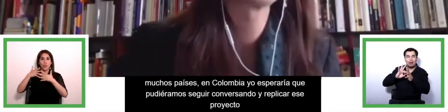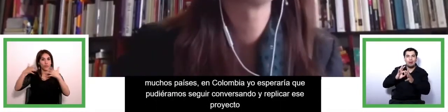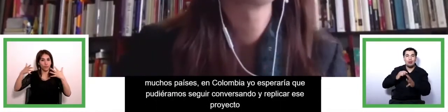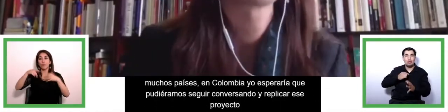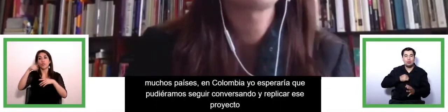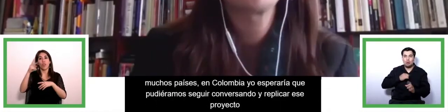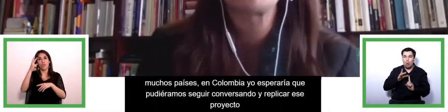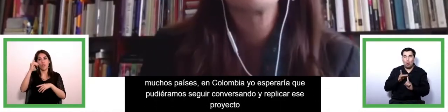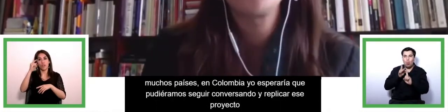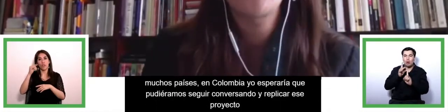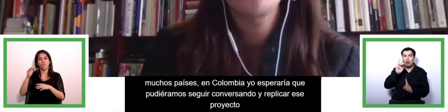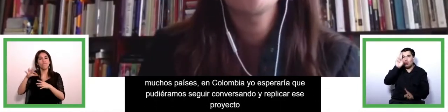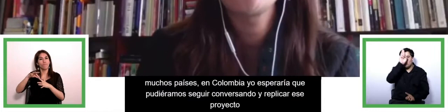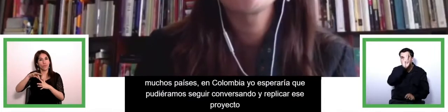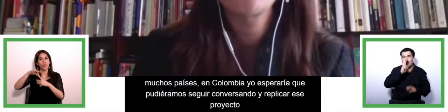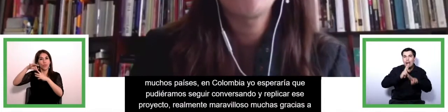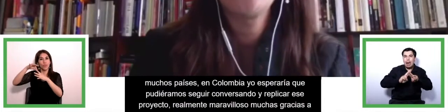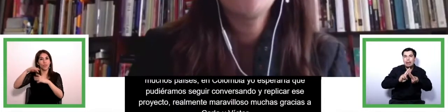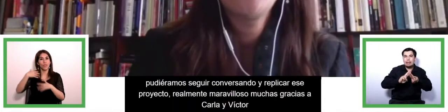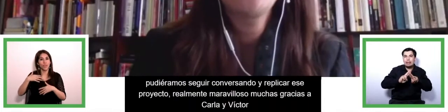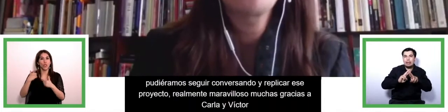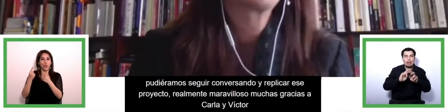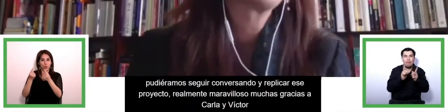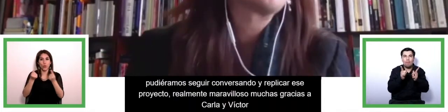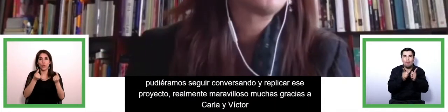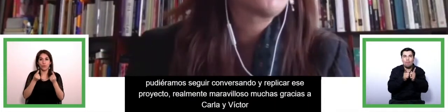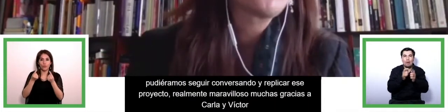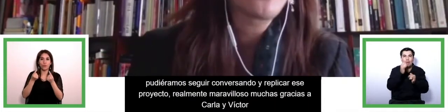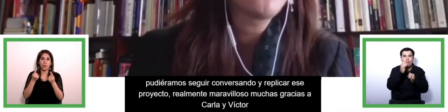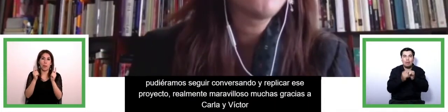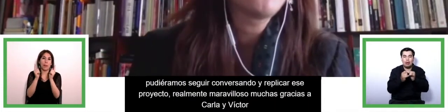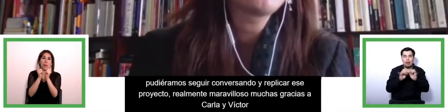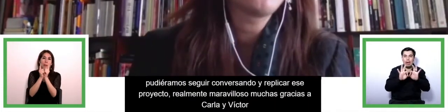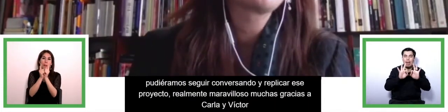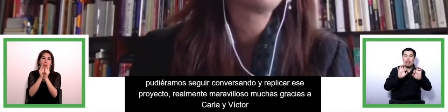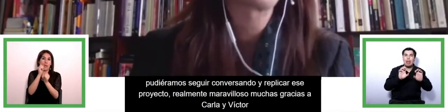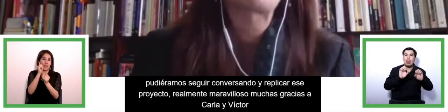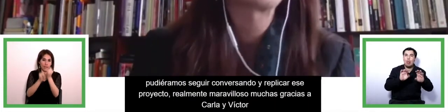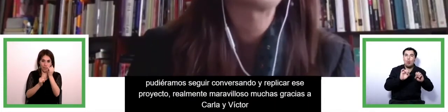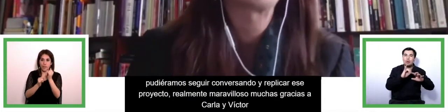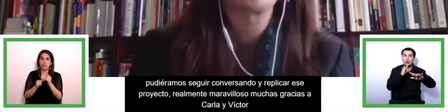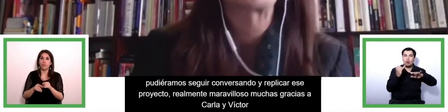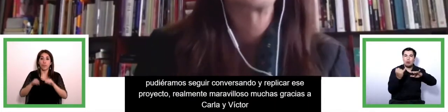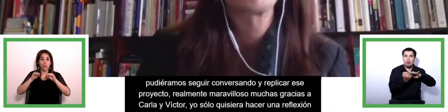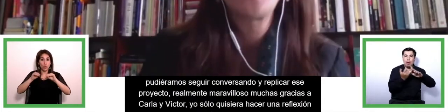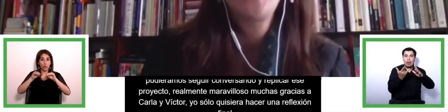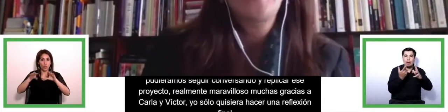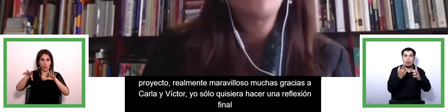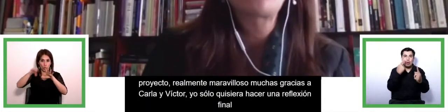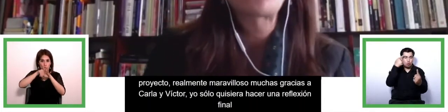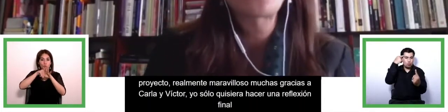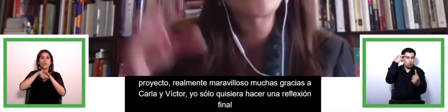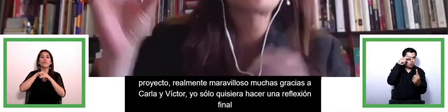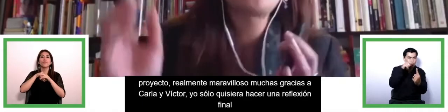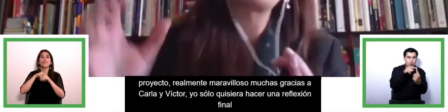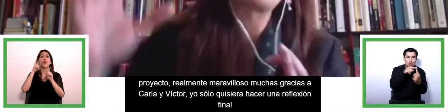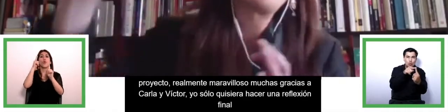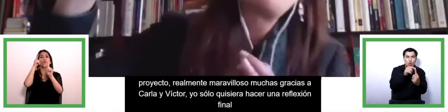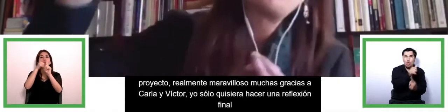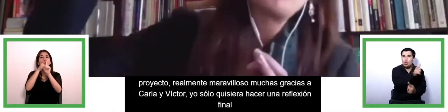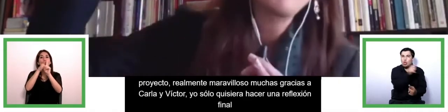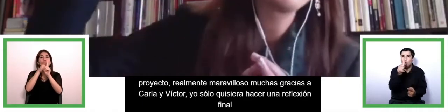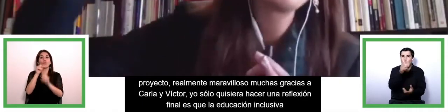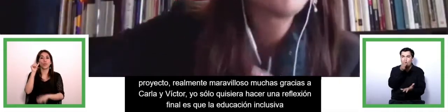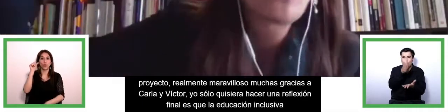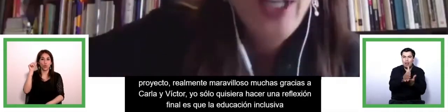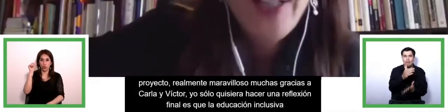Yo solo quisiera como hacer una reflexión final, y es que la educación inclusiva es un propósito de todos. Entonces hemos